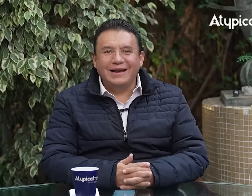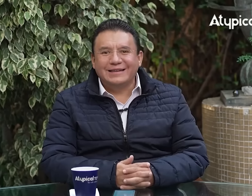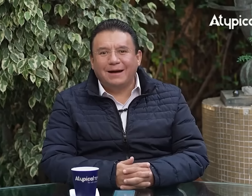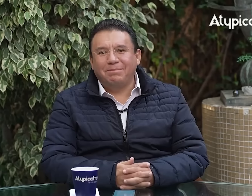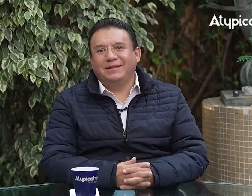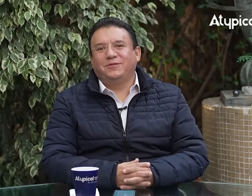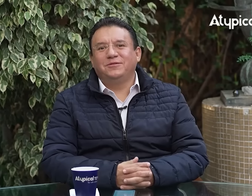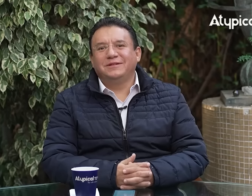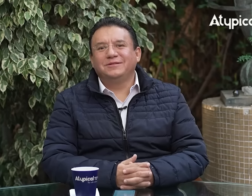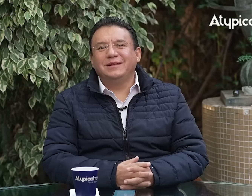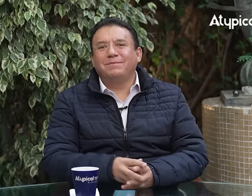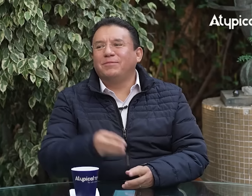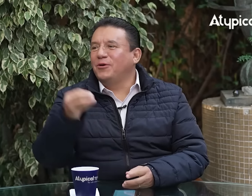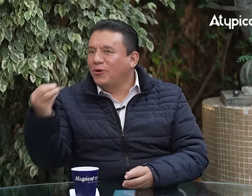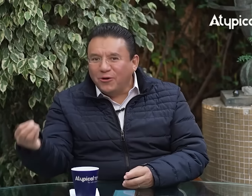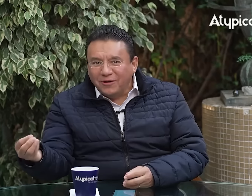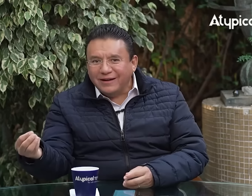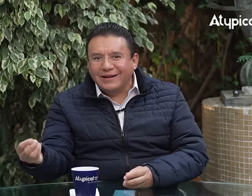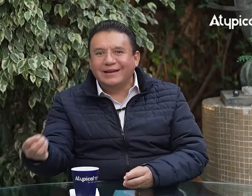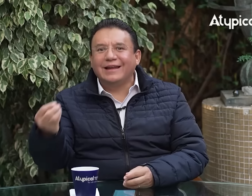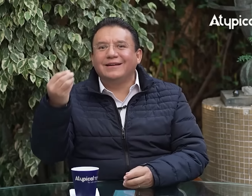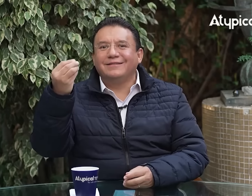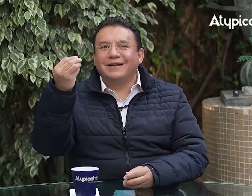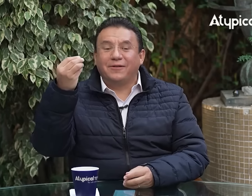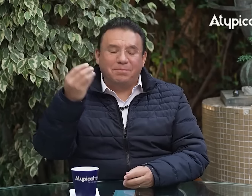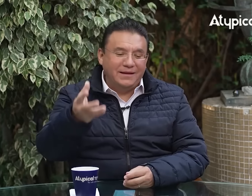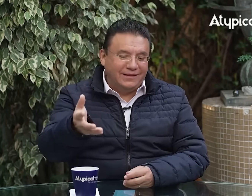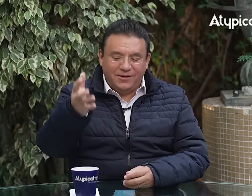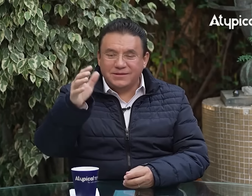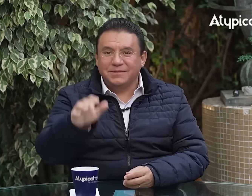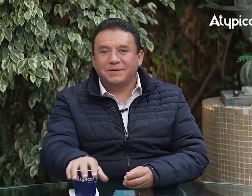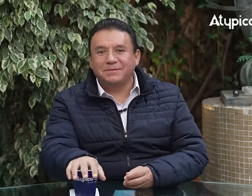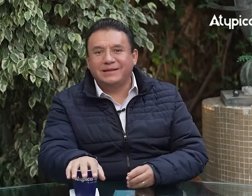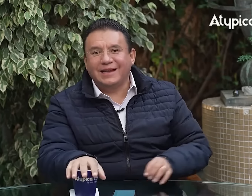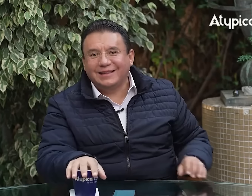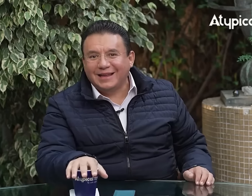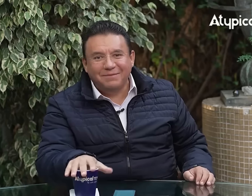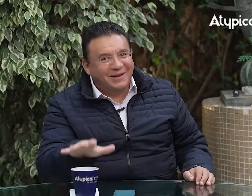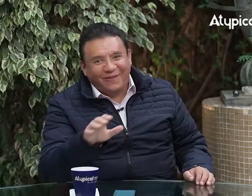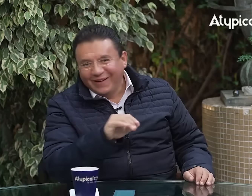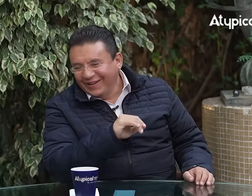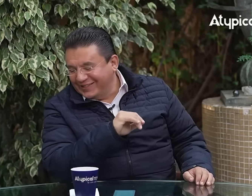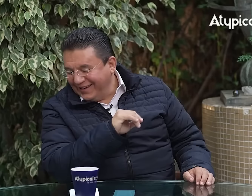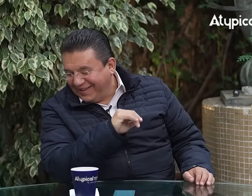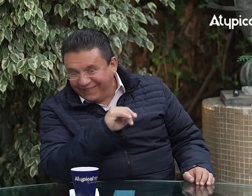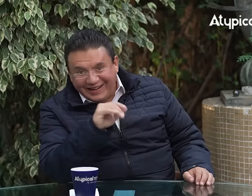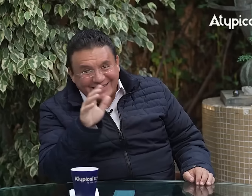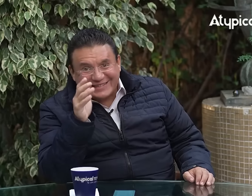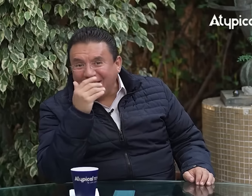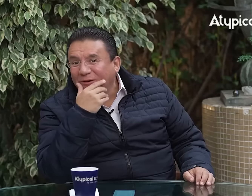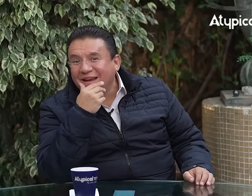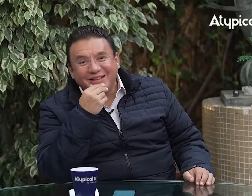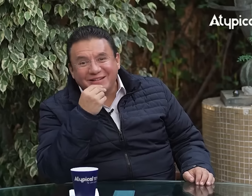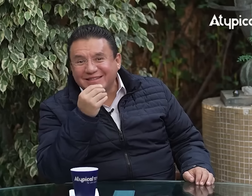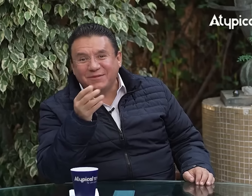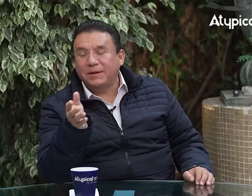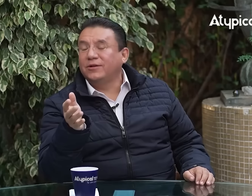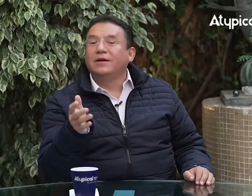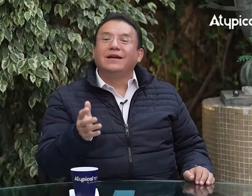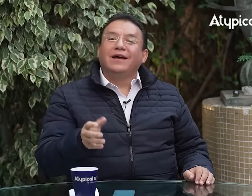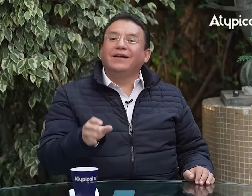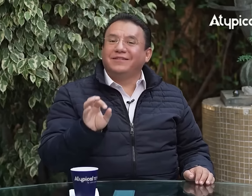piedra en el zapato, ¿no? Es un abrojo en la ropa interior, si me permiten el término. No saben cómo les está doliendo en